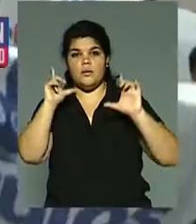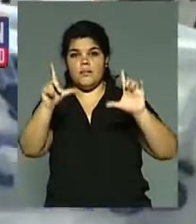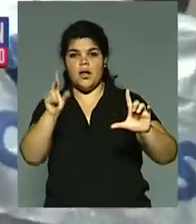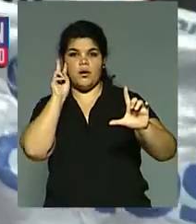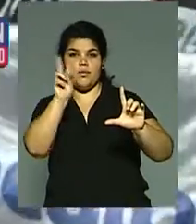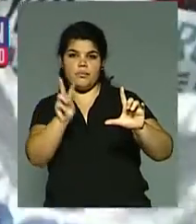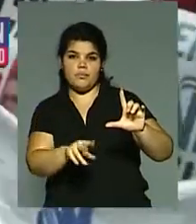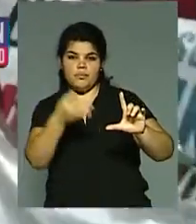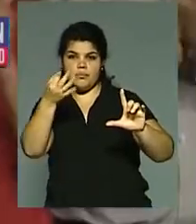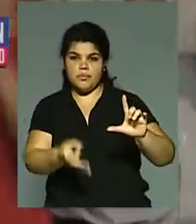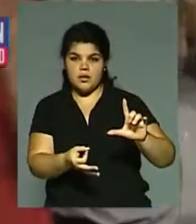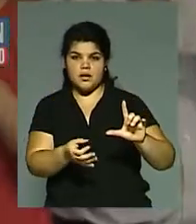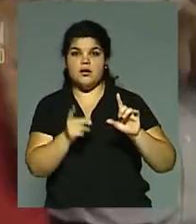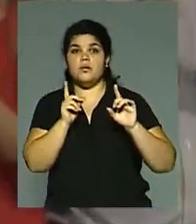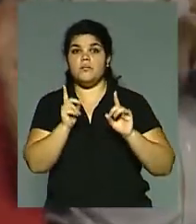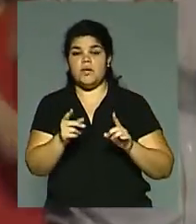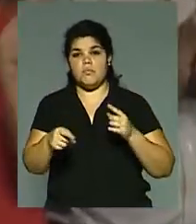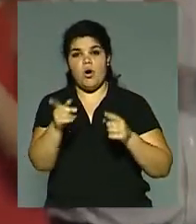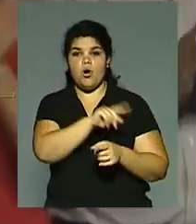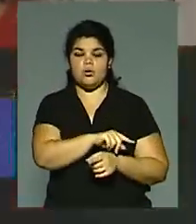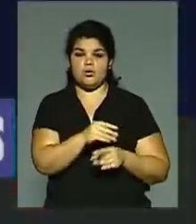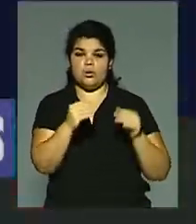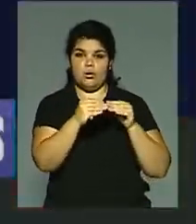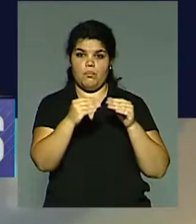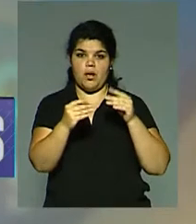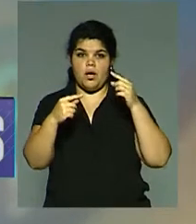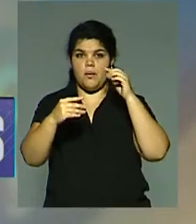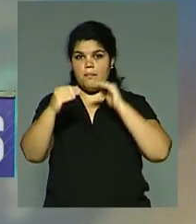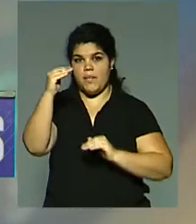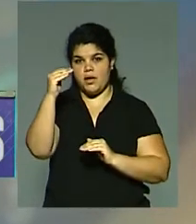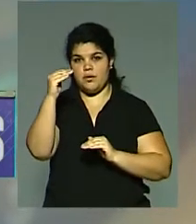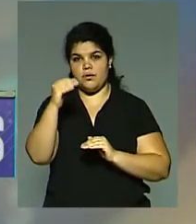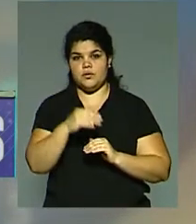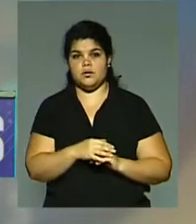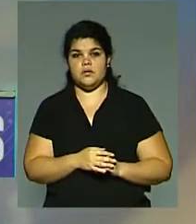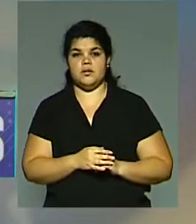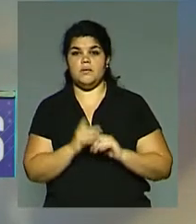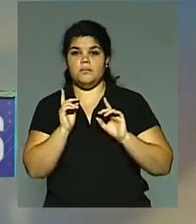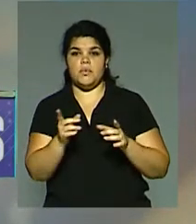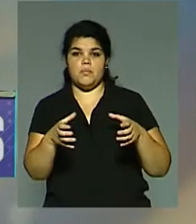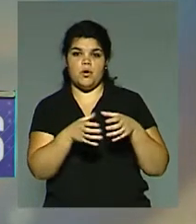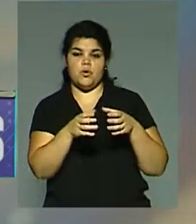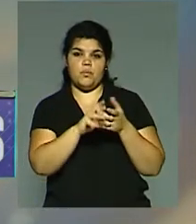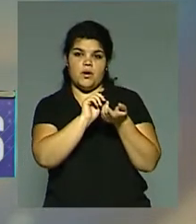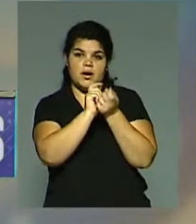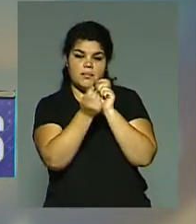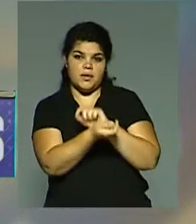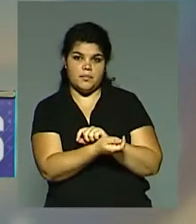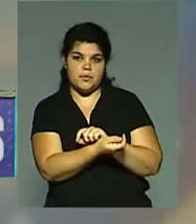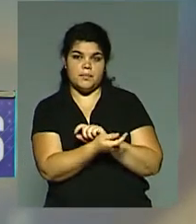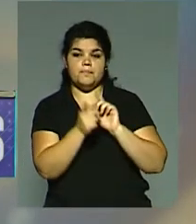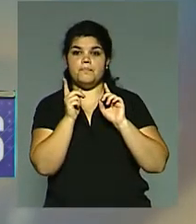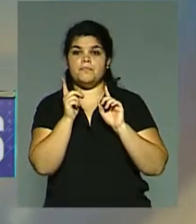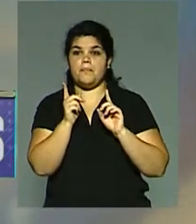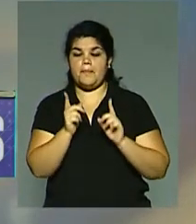números finos por sobre su contrincante que representaba, digamos, al sector de Cambiemos, pero sin embargo